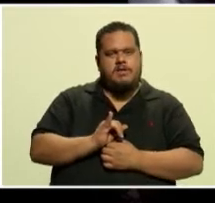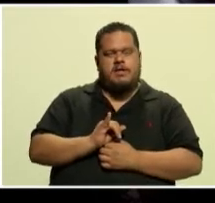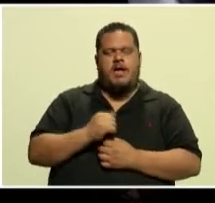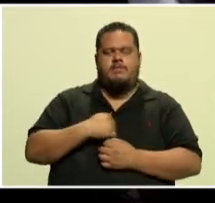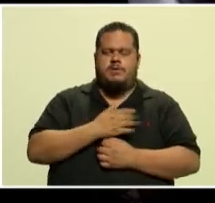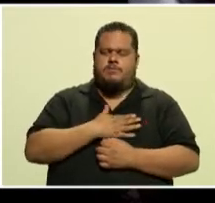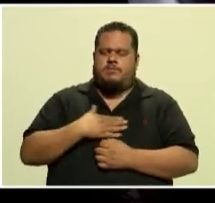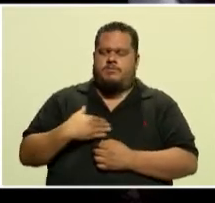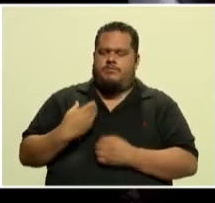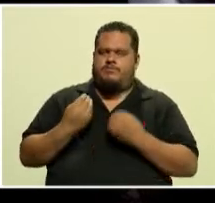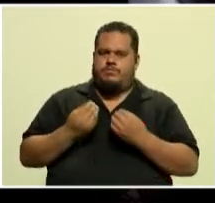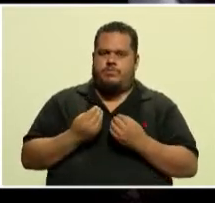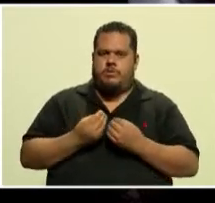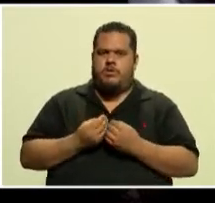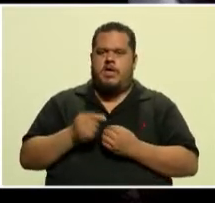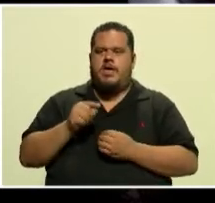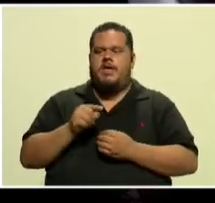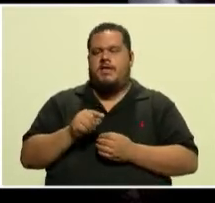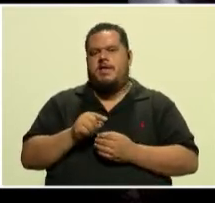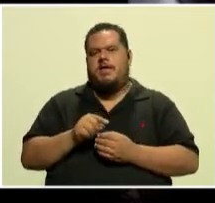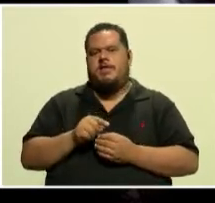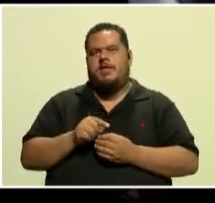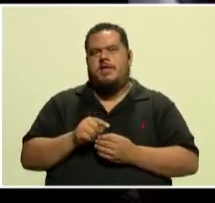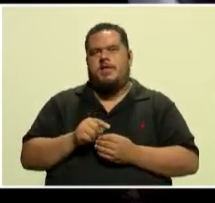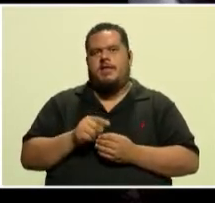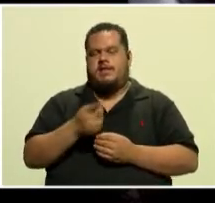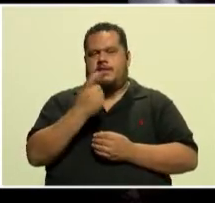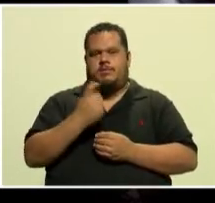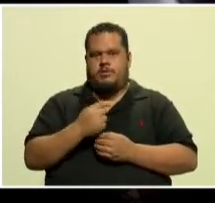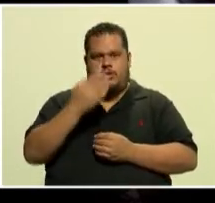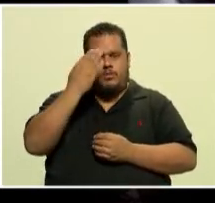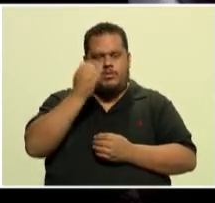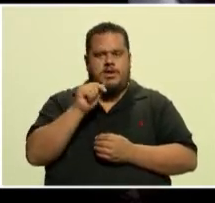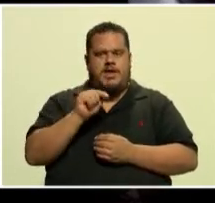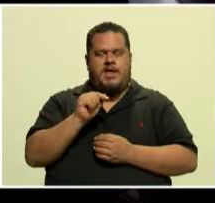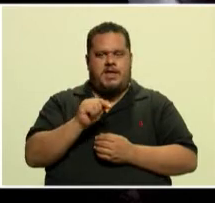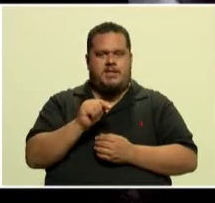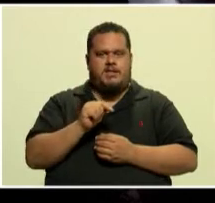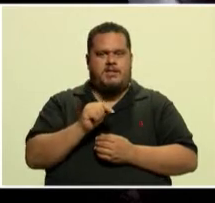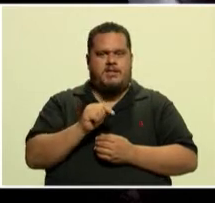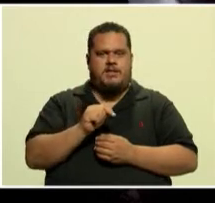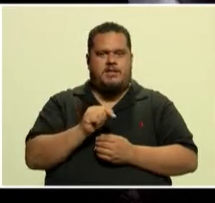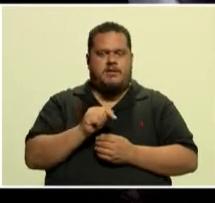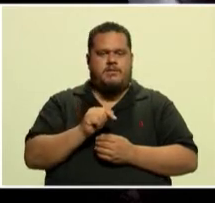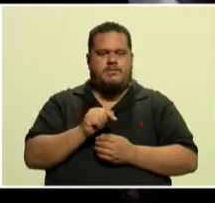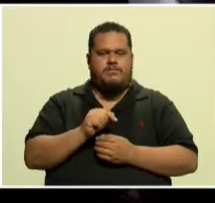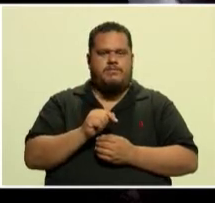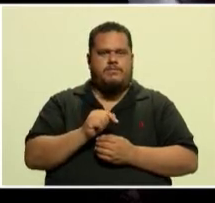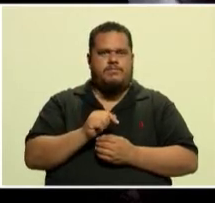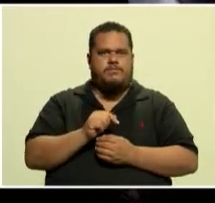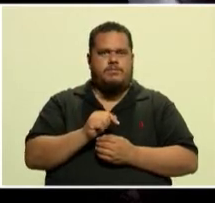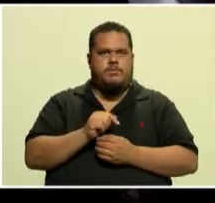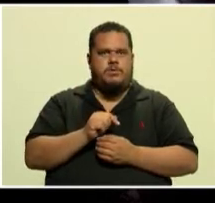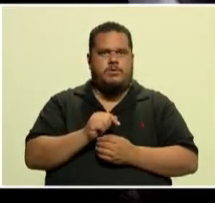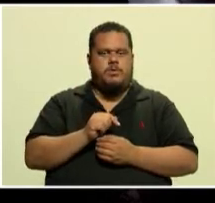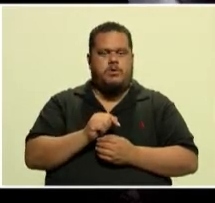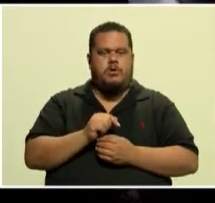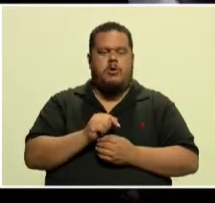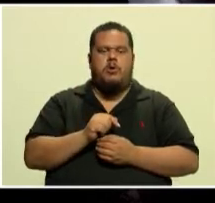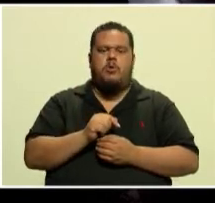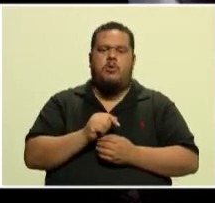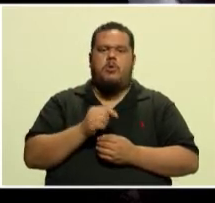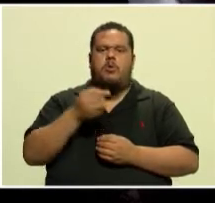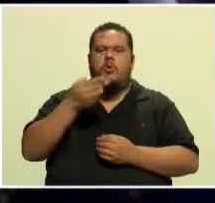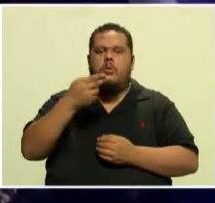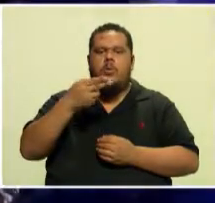gusta mucho que esta es de la que me estás preguntando, porque yo creo que esta pieza fue un hito para